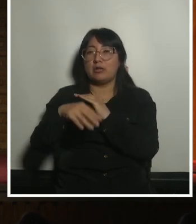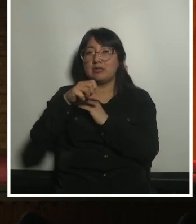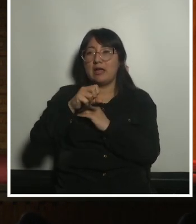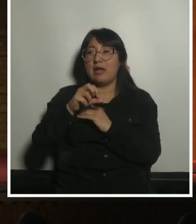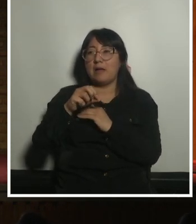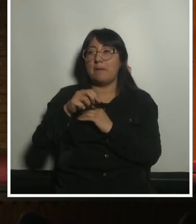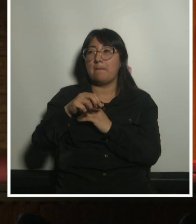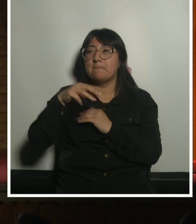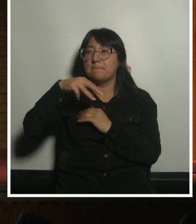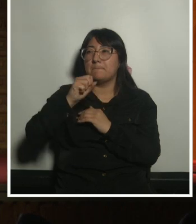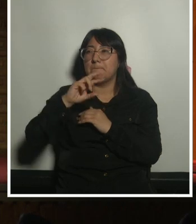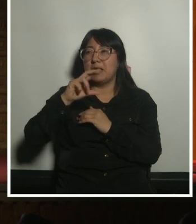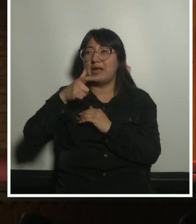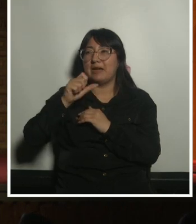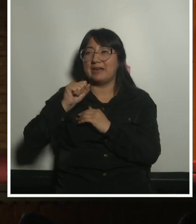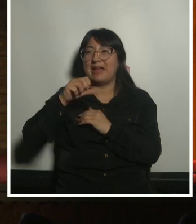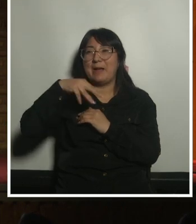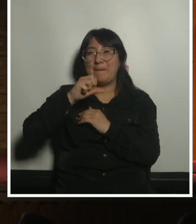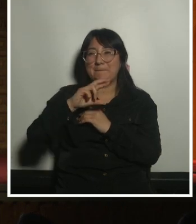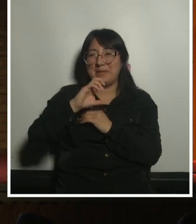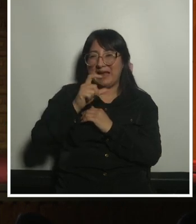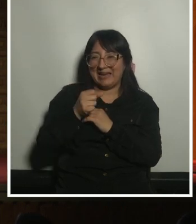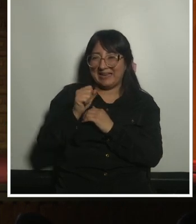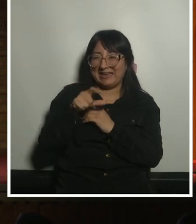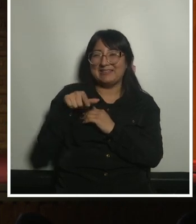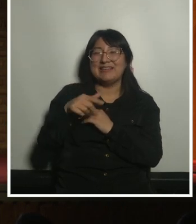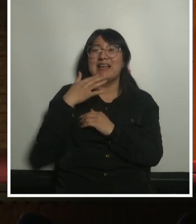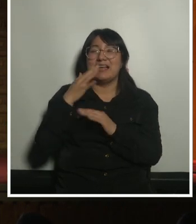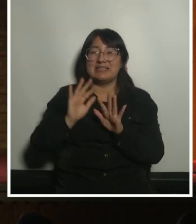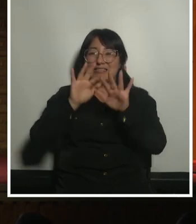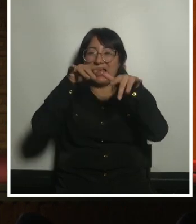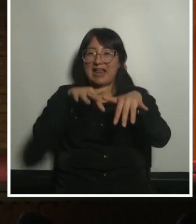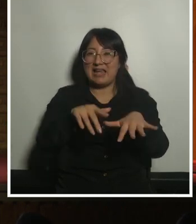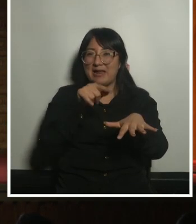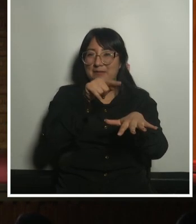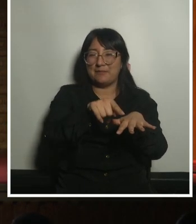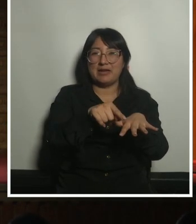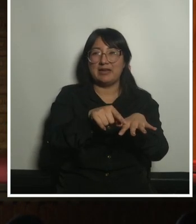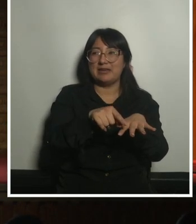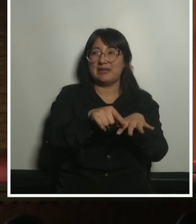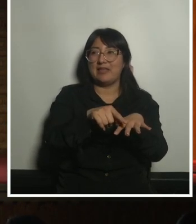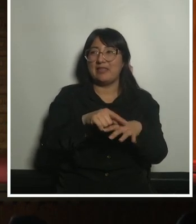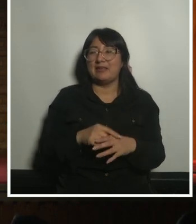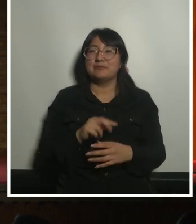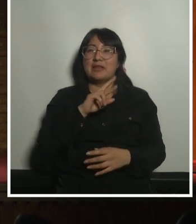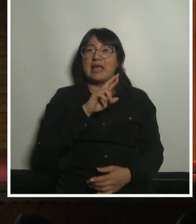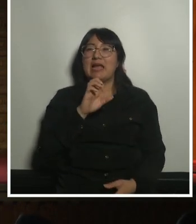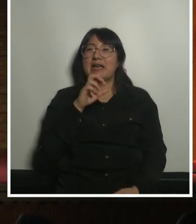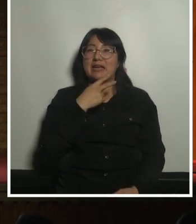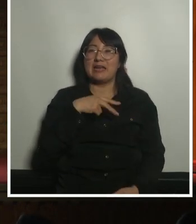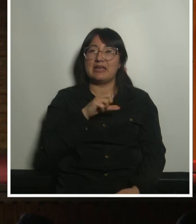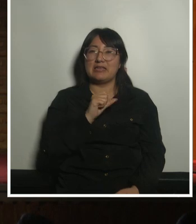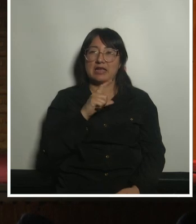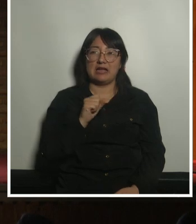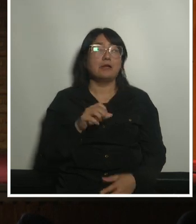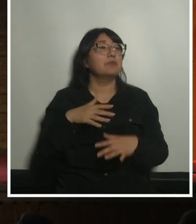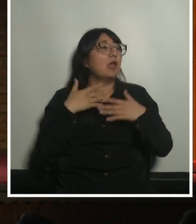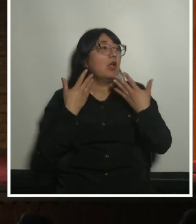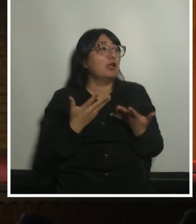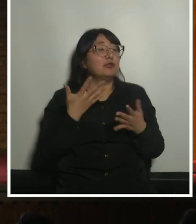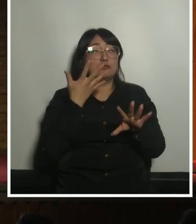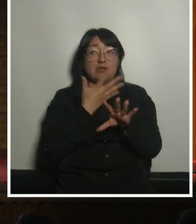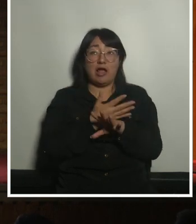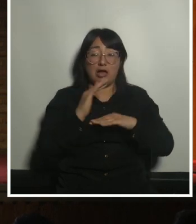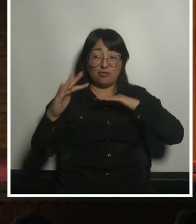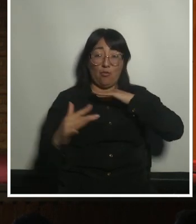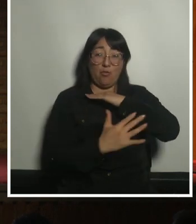también tiene una erosión importante hacia la playa de Reñaca. Entonces tenemos una costa que se está moviendo